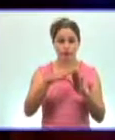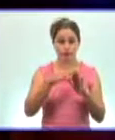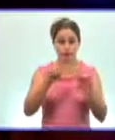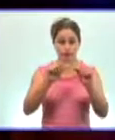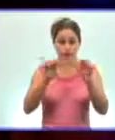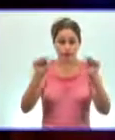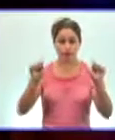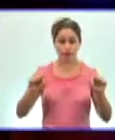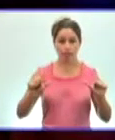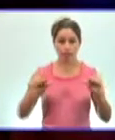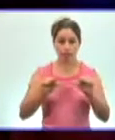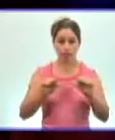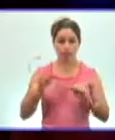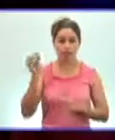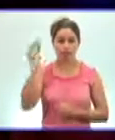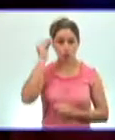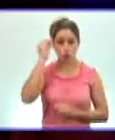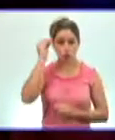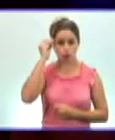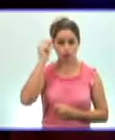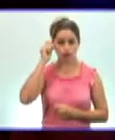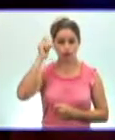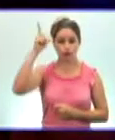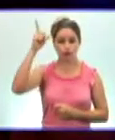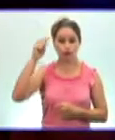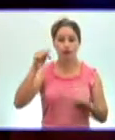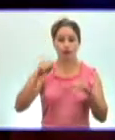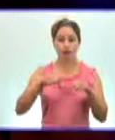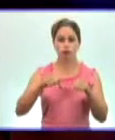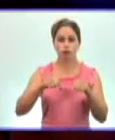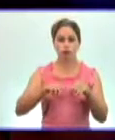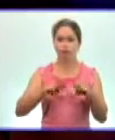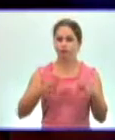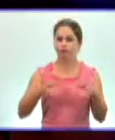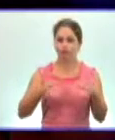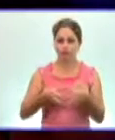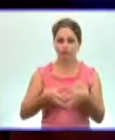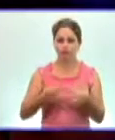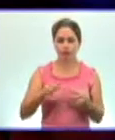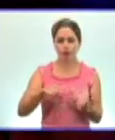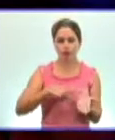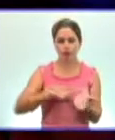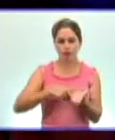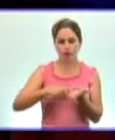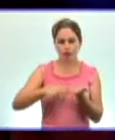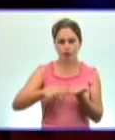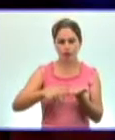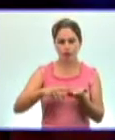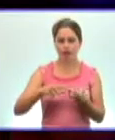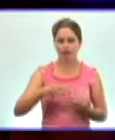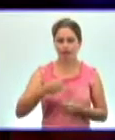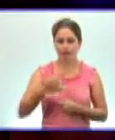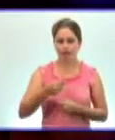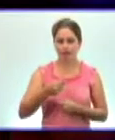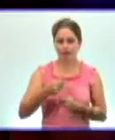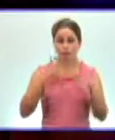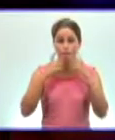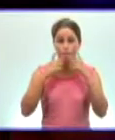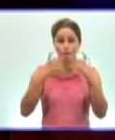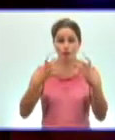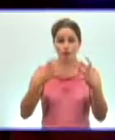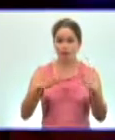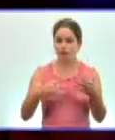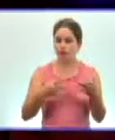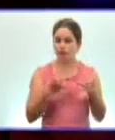el sistema de ideas y su expresión en los comportamientos. Esto es una semana bastante prolífera en